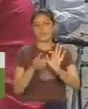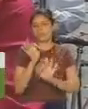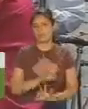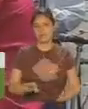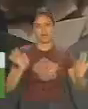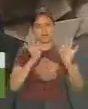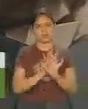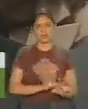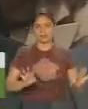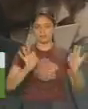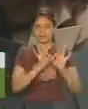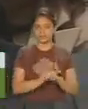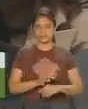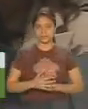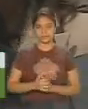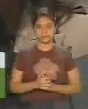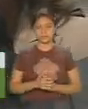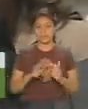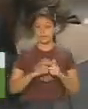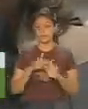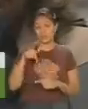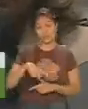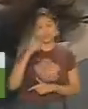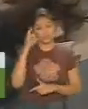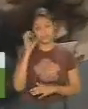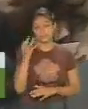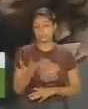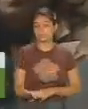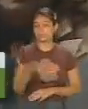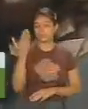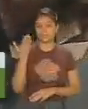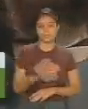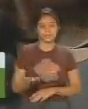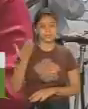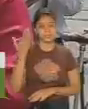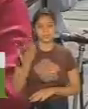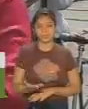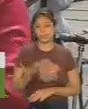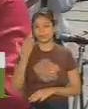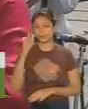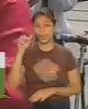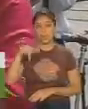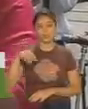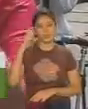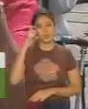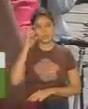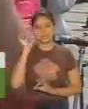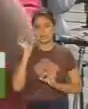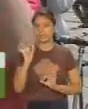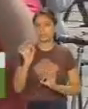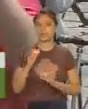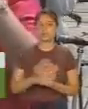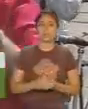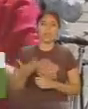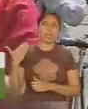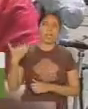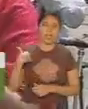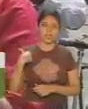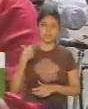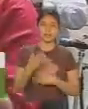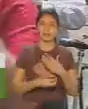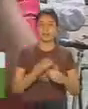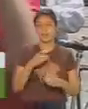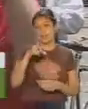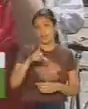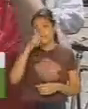conmemorada. Es una fecha vital, es una fecha que antes de cumplirse el